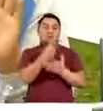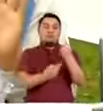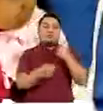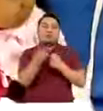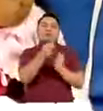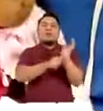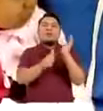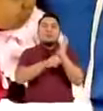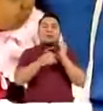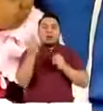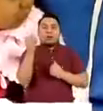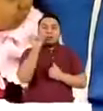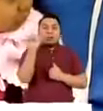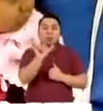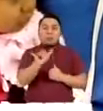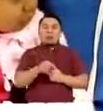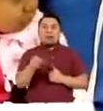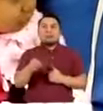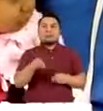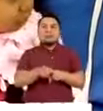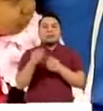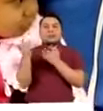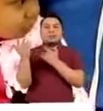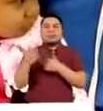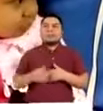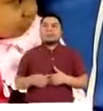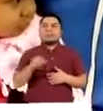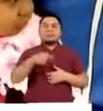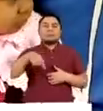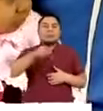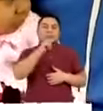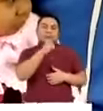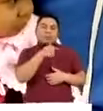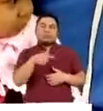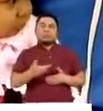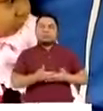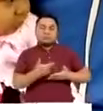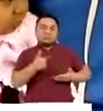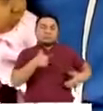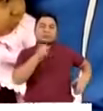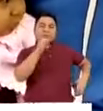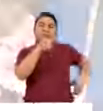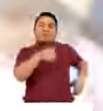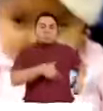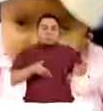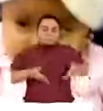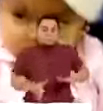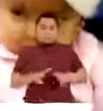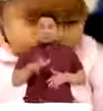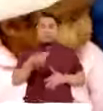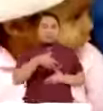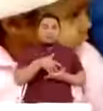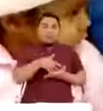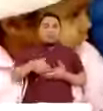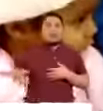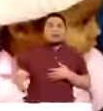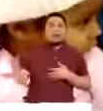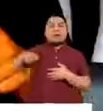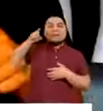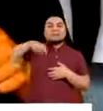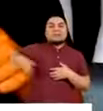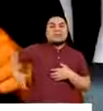y Haruki. Diagnosticado su insuficiencia renal en a los 3 meses. Cada una necesita